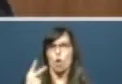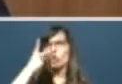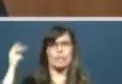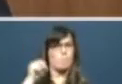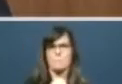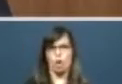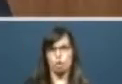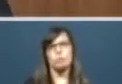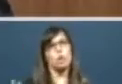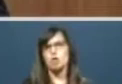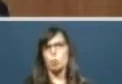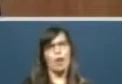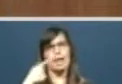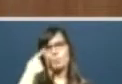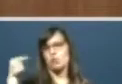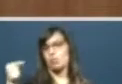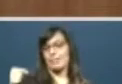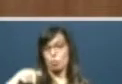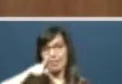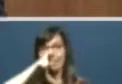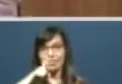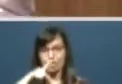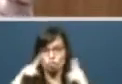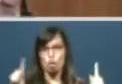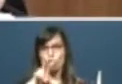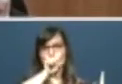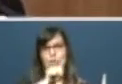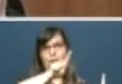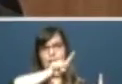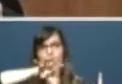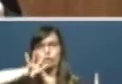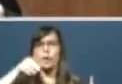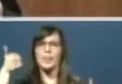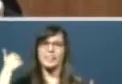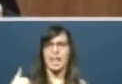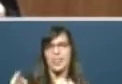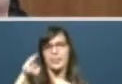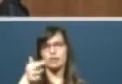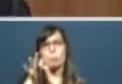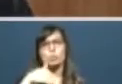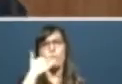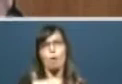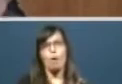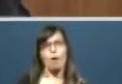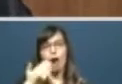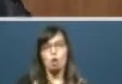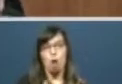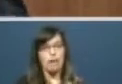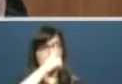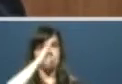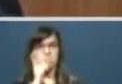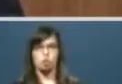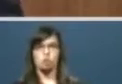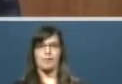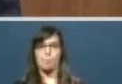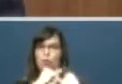negativo y en 2014 hemos empezado a tener ya algunos datos positivos que desconocíamos desde el inicio de